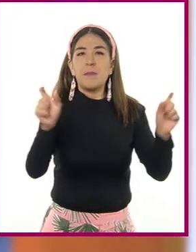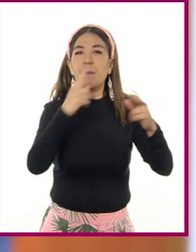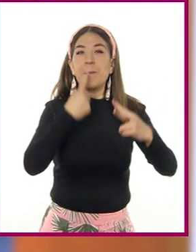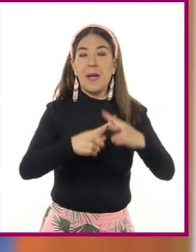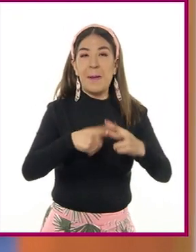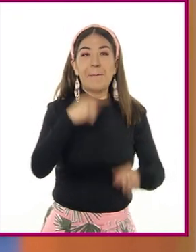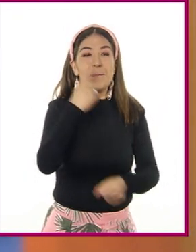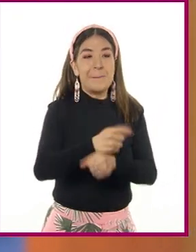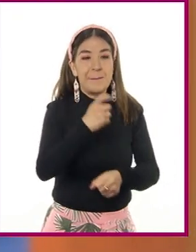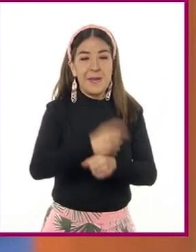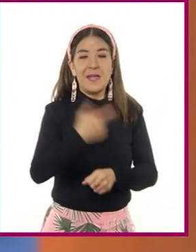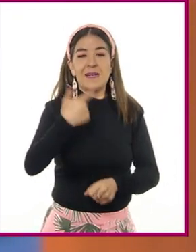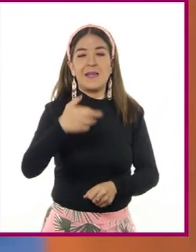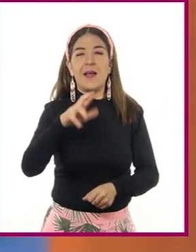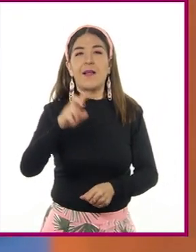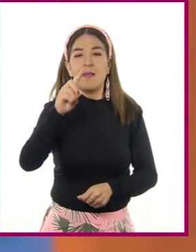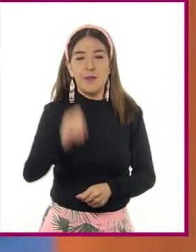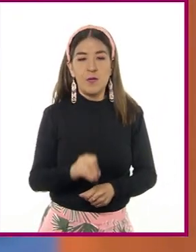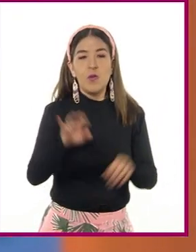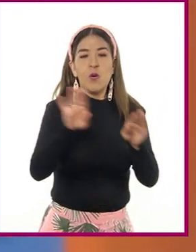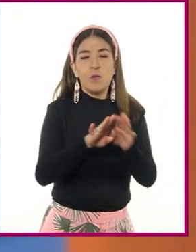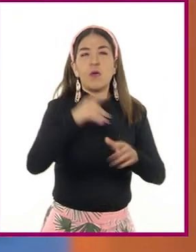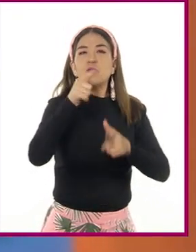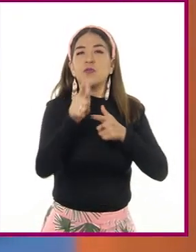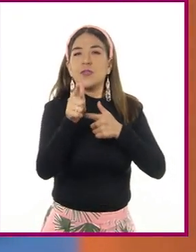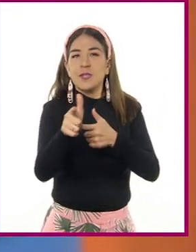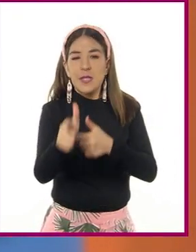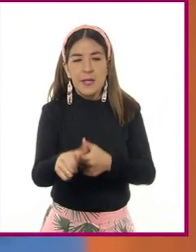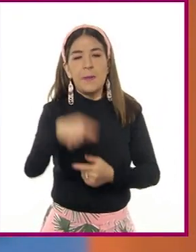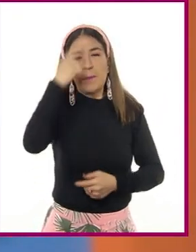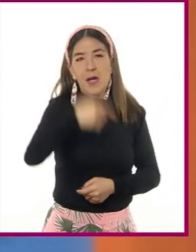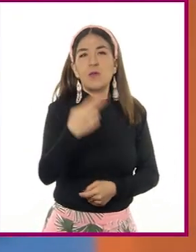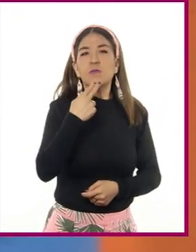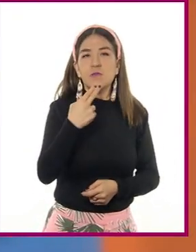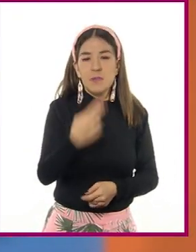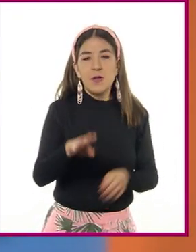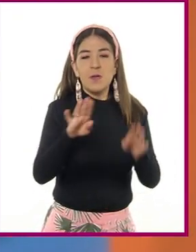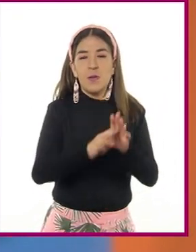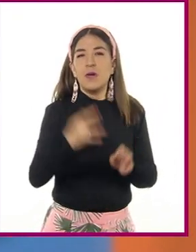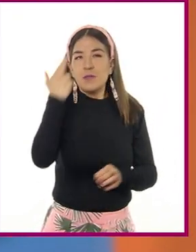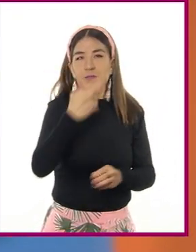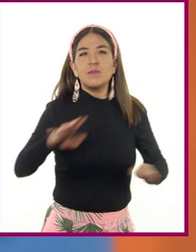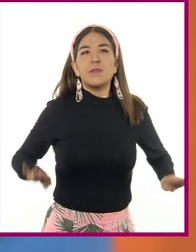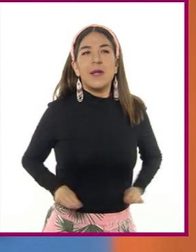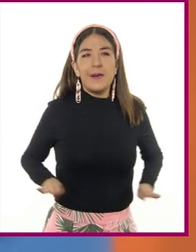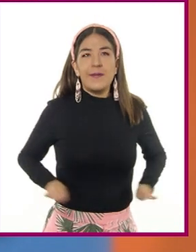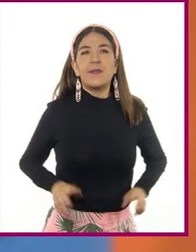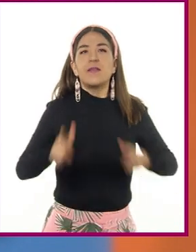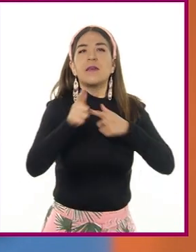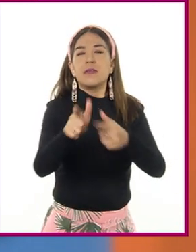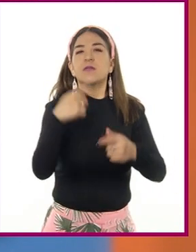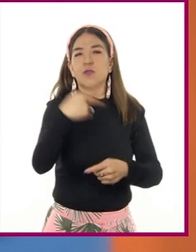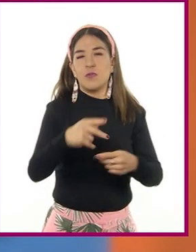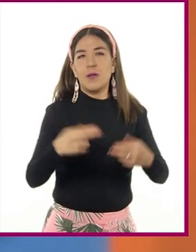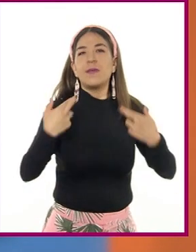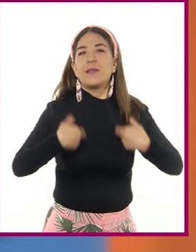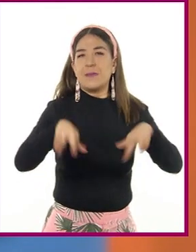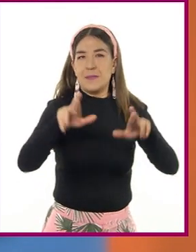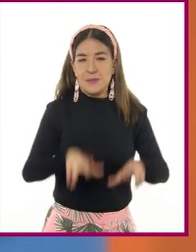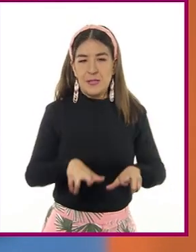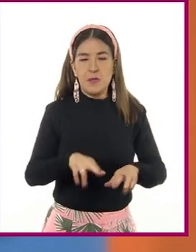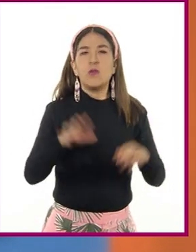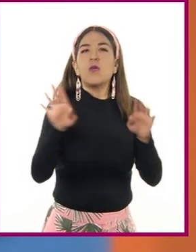primer grado a partir de sucesiones y las utiliza para analizar propiedades de la sucesión que representan.